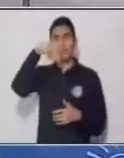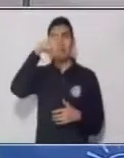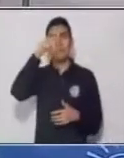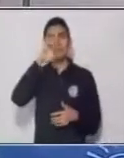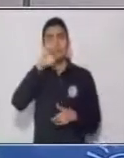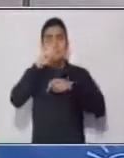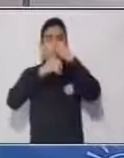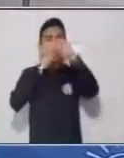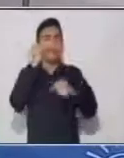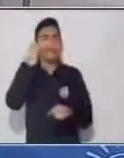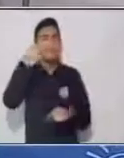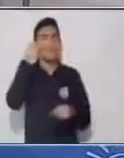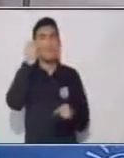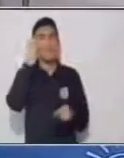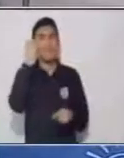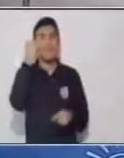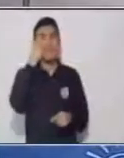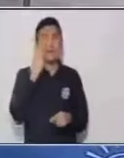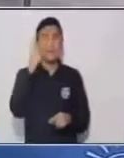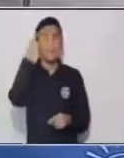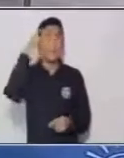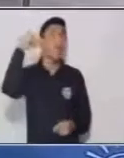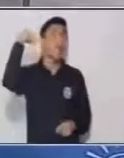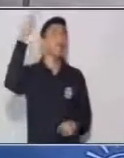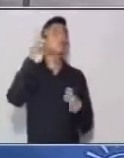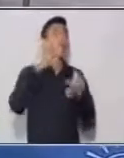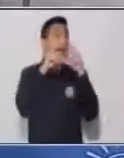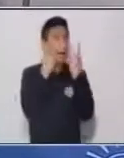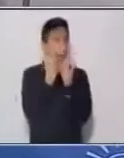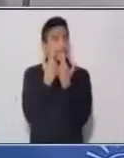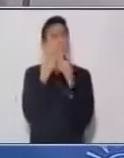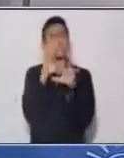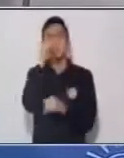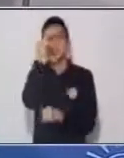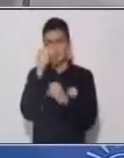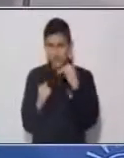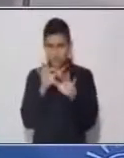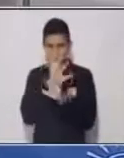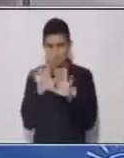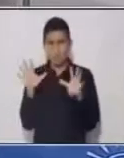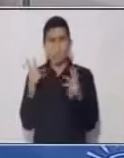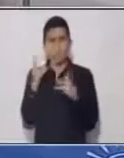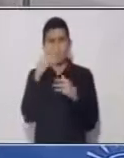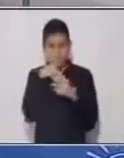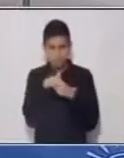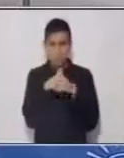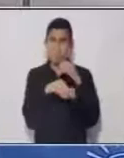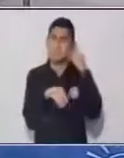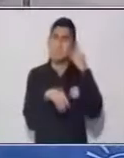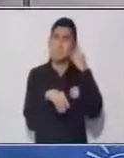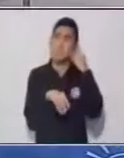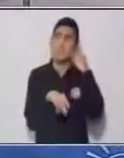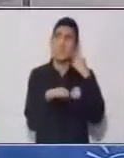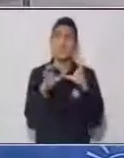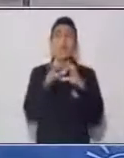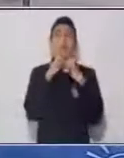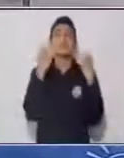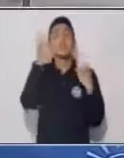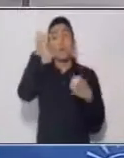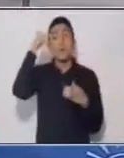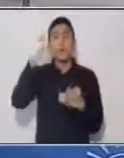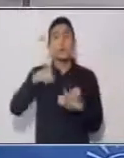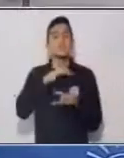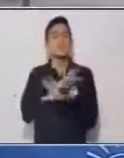indefinidas. Para la próxima clase trabajamos cálculo de áreas con integrales definidas. Entonces hoy vamos con